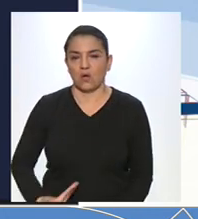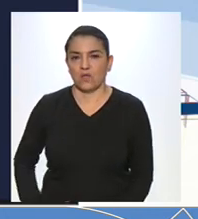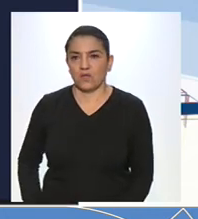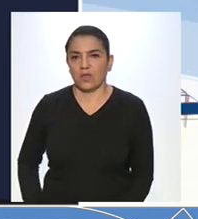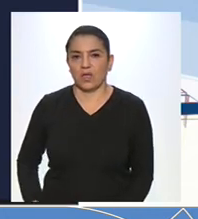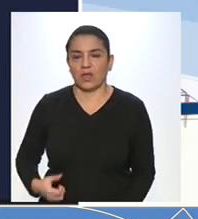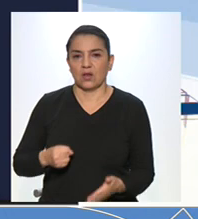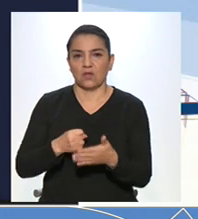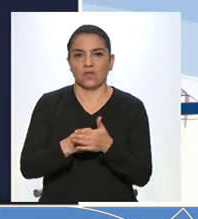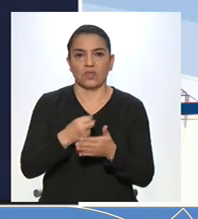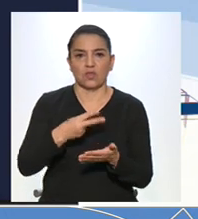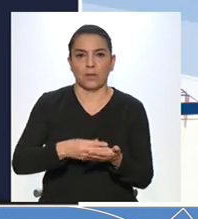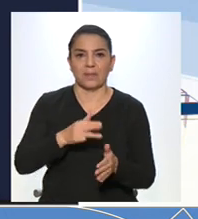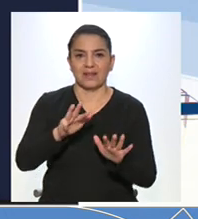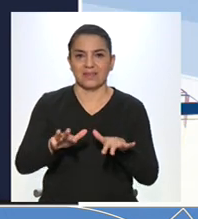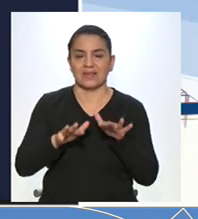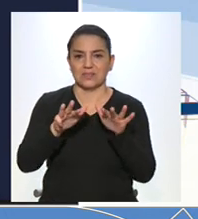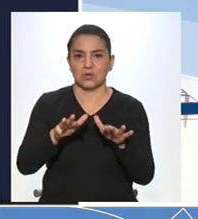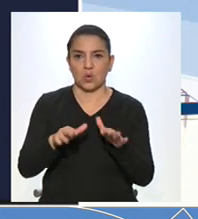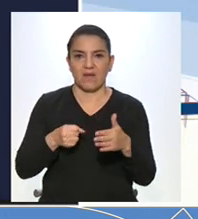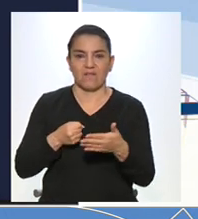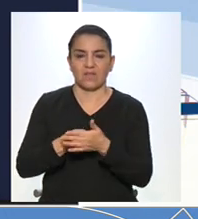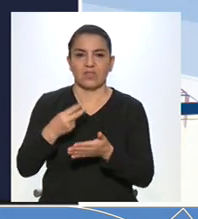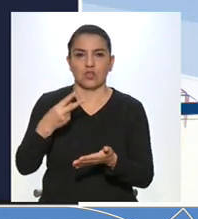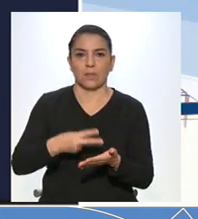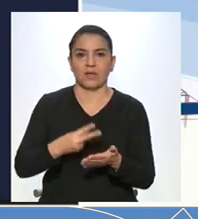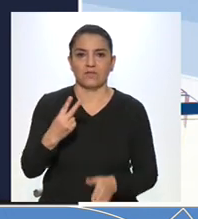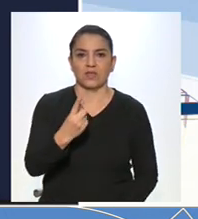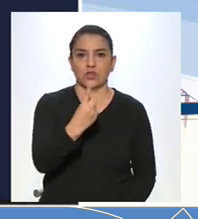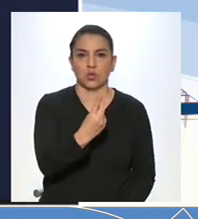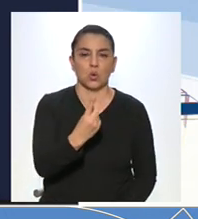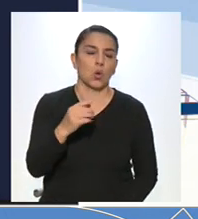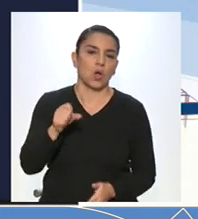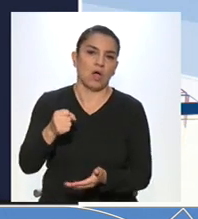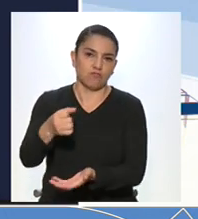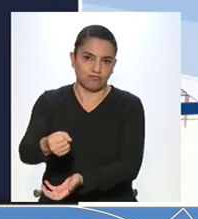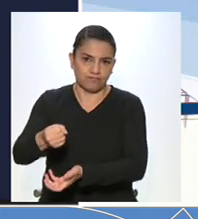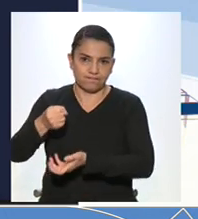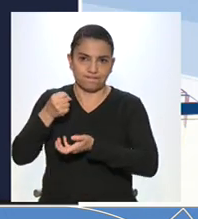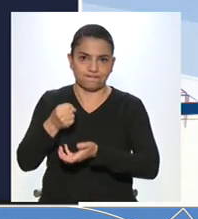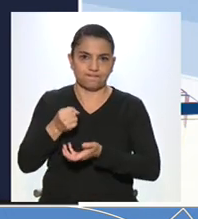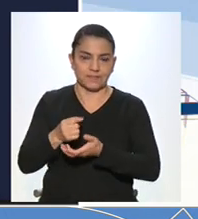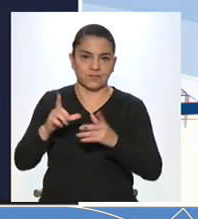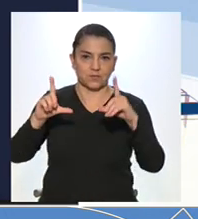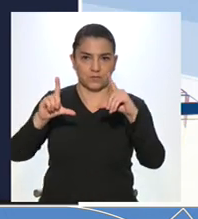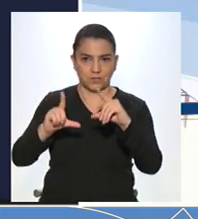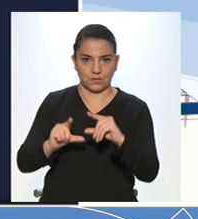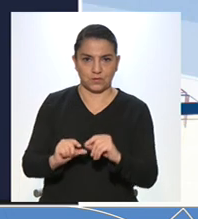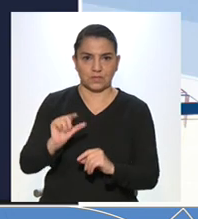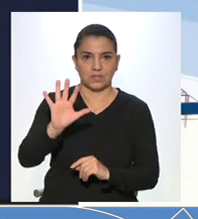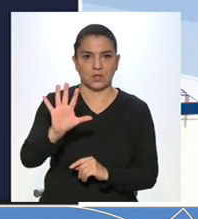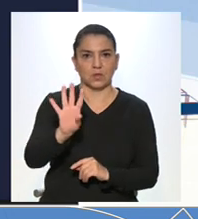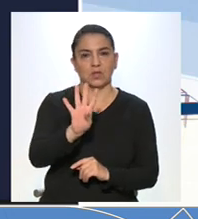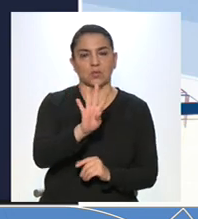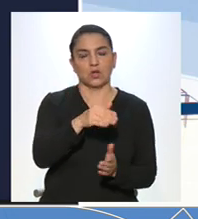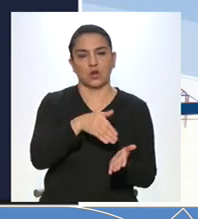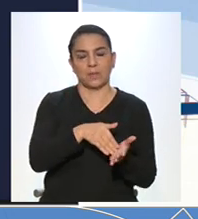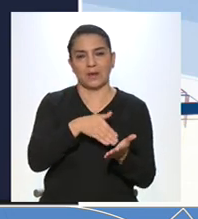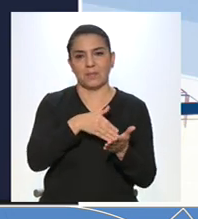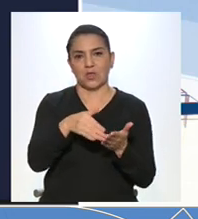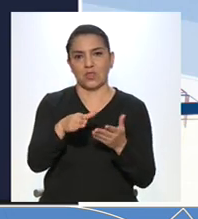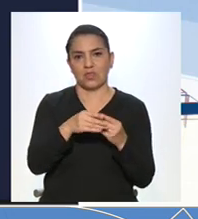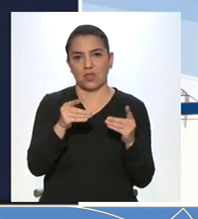fines del 2019 y fines del 2021, su patrimonio financiero neto habrá sufrido una merma del orden de 54 mil millones de